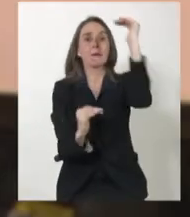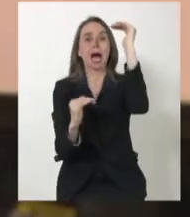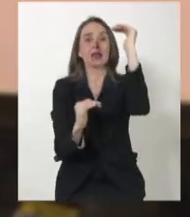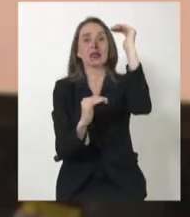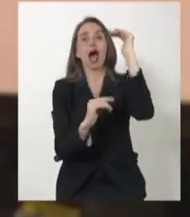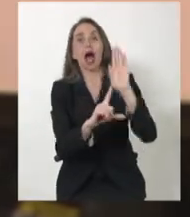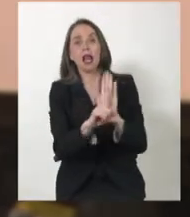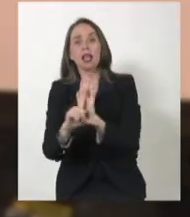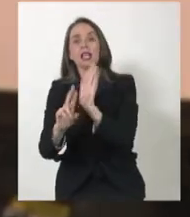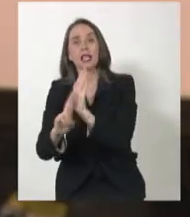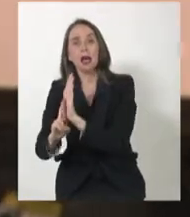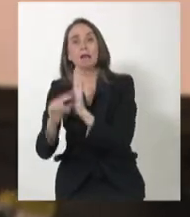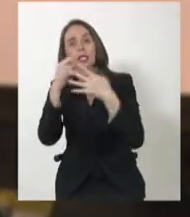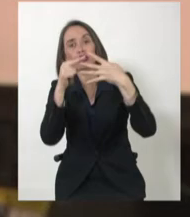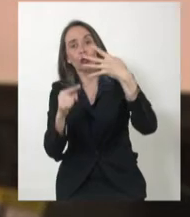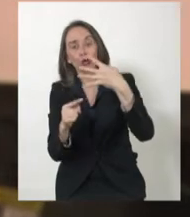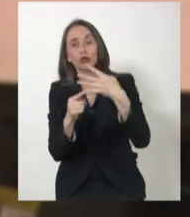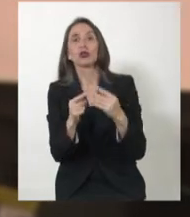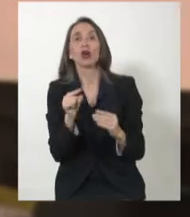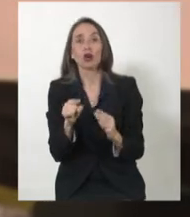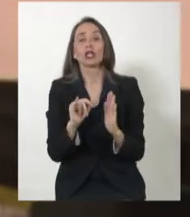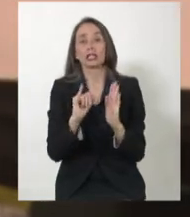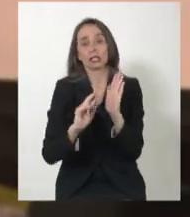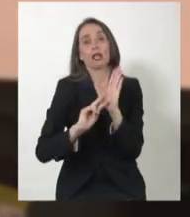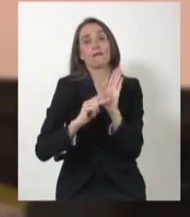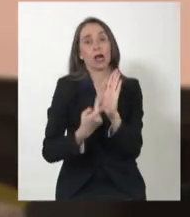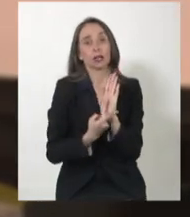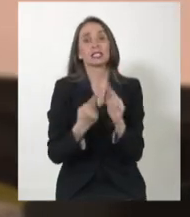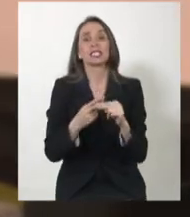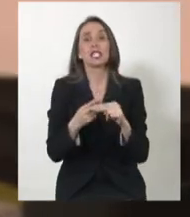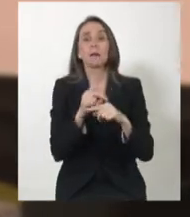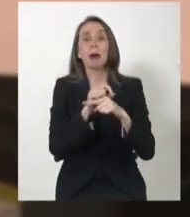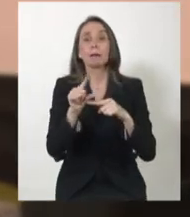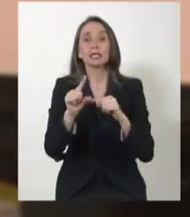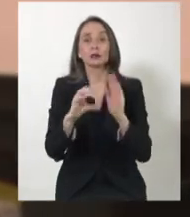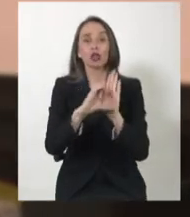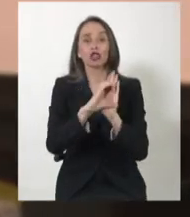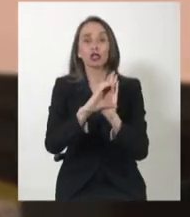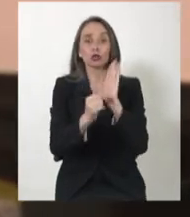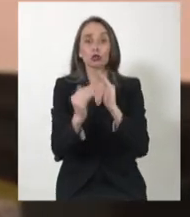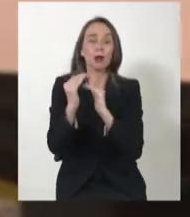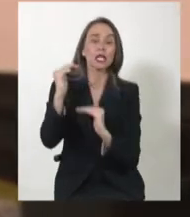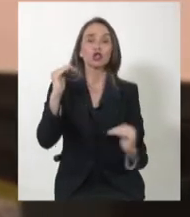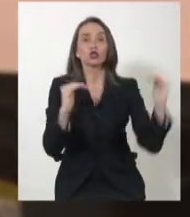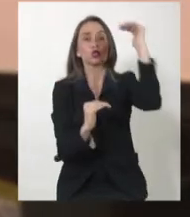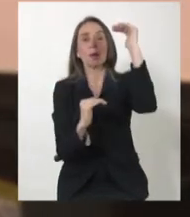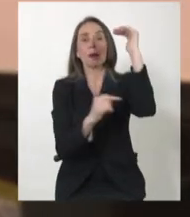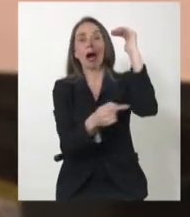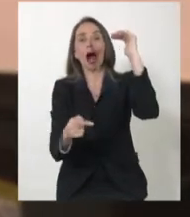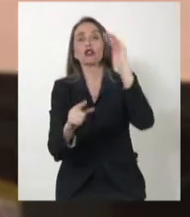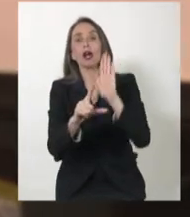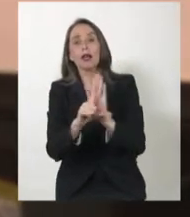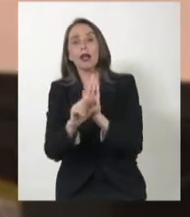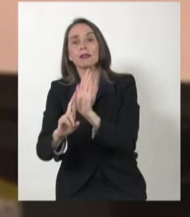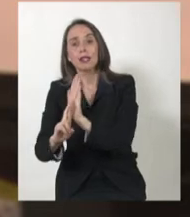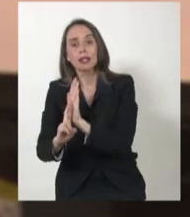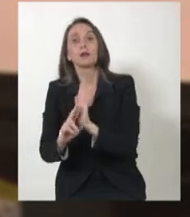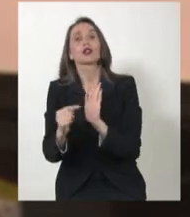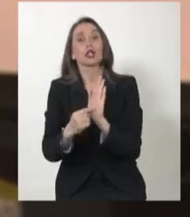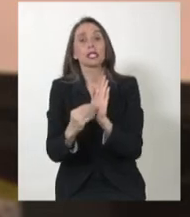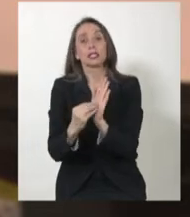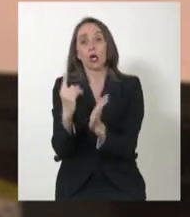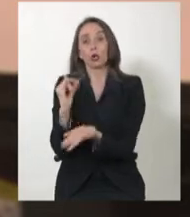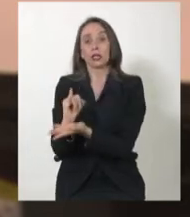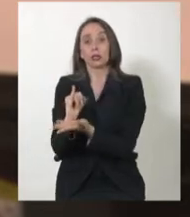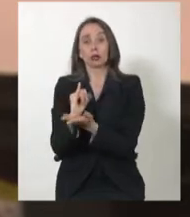El Tribunal Constitucional seguramente que va a ser objeto de modificaciones, pero tiene que existir un órgano que proteja este principio